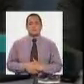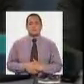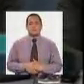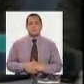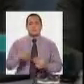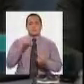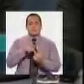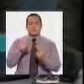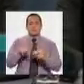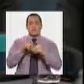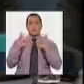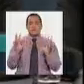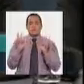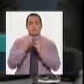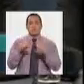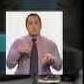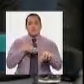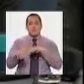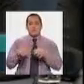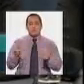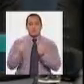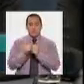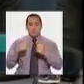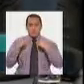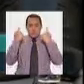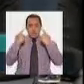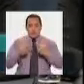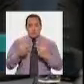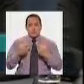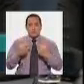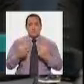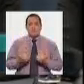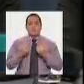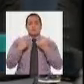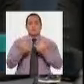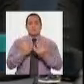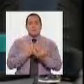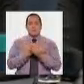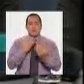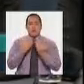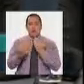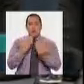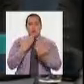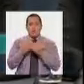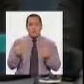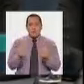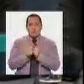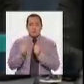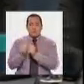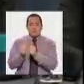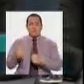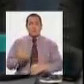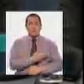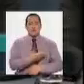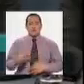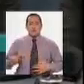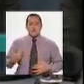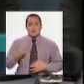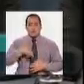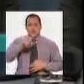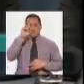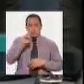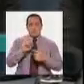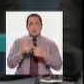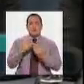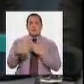y esa reunión se realizó con el objeto de articular la defensa del Estado peruano ante